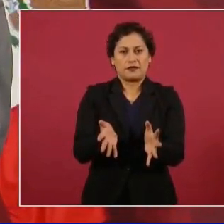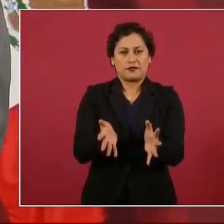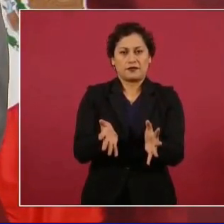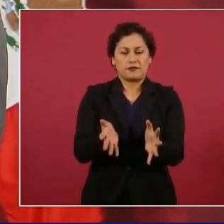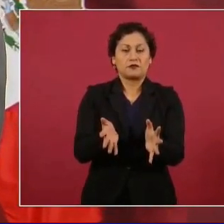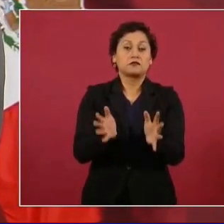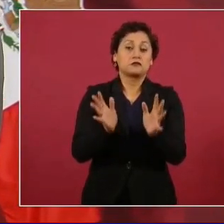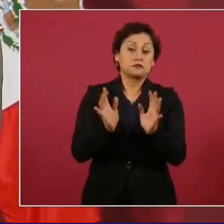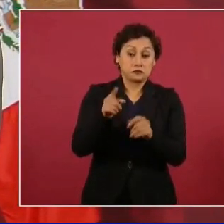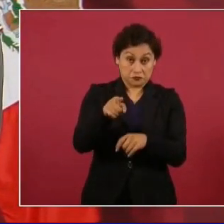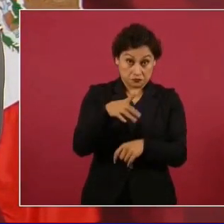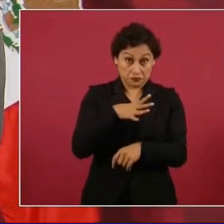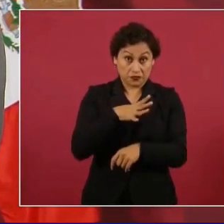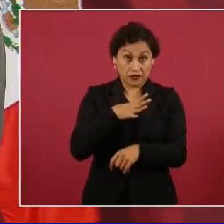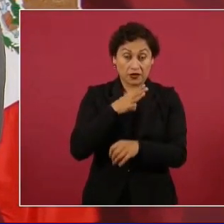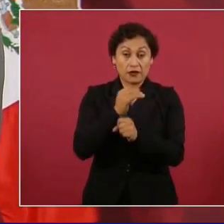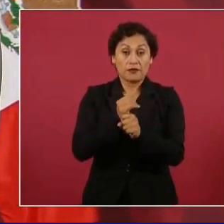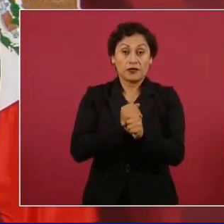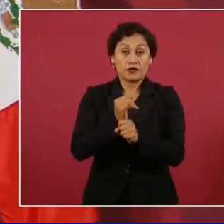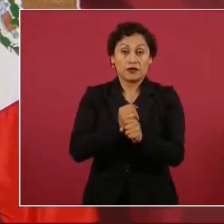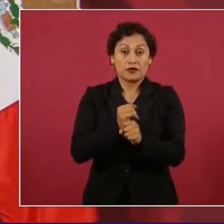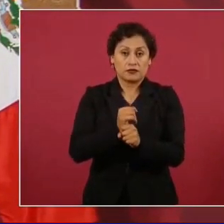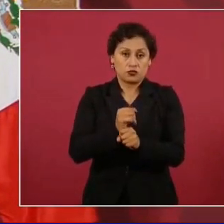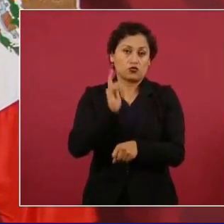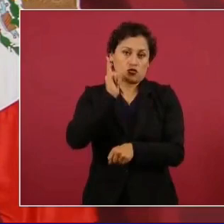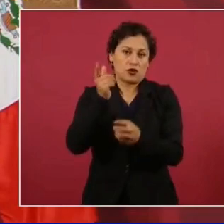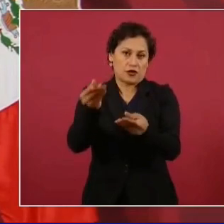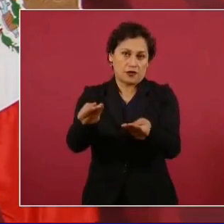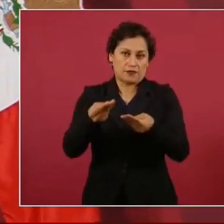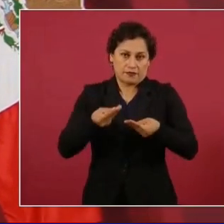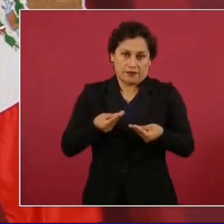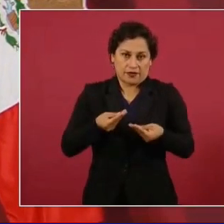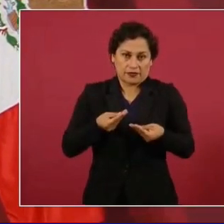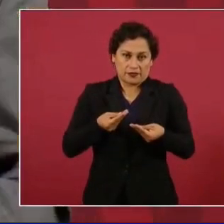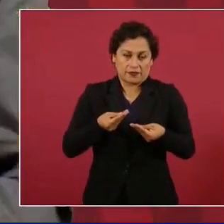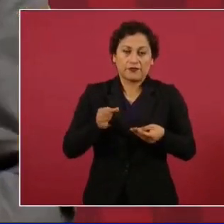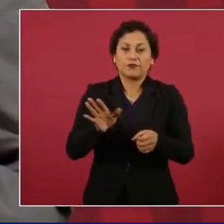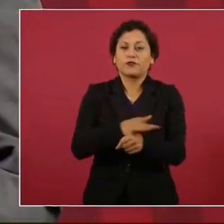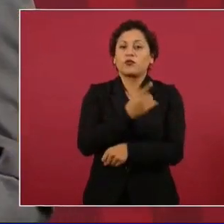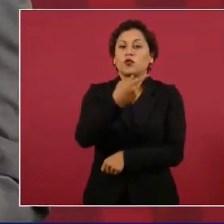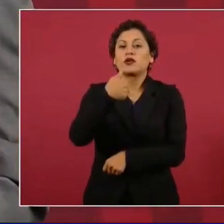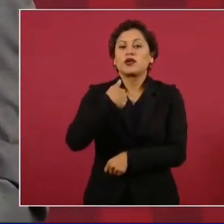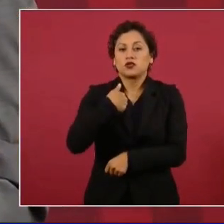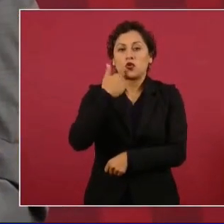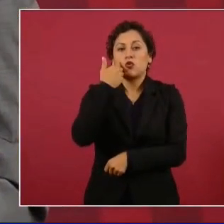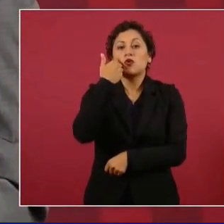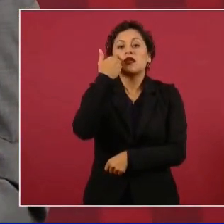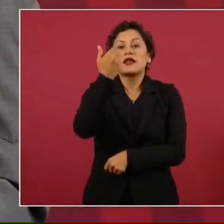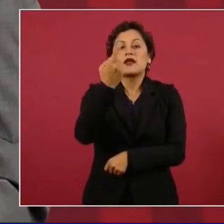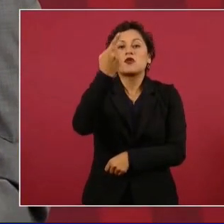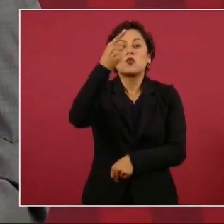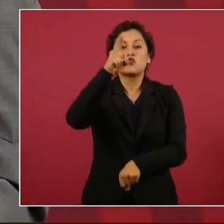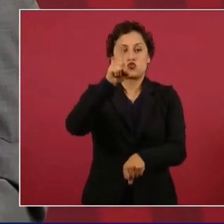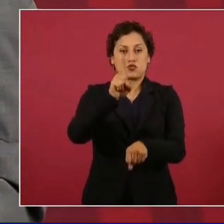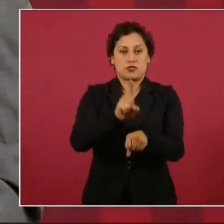pasen lo que llevan, porque yo sí quiero un día aquí